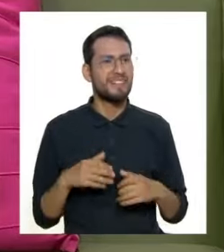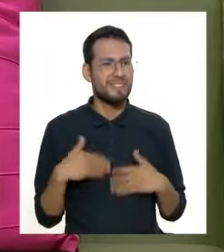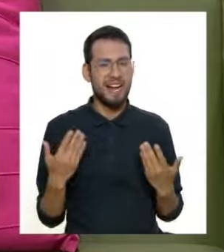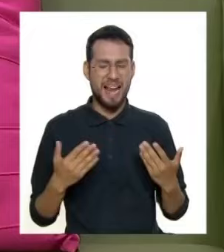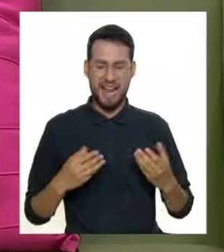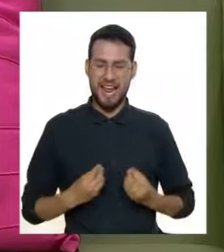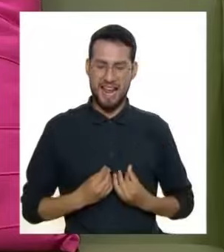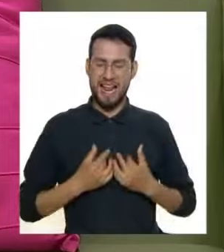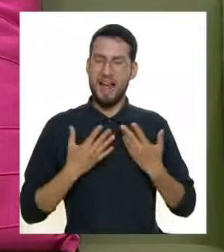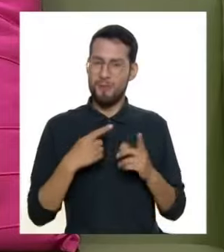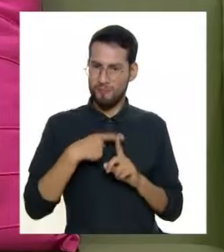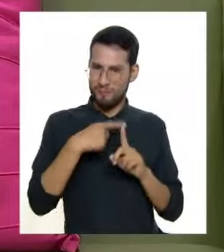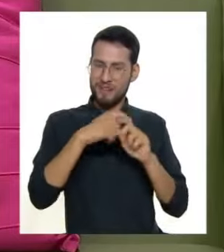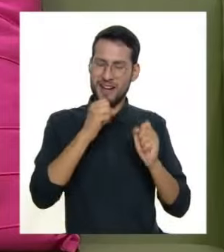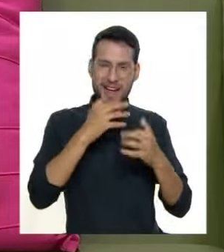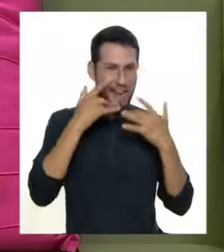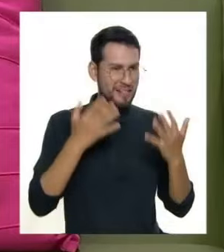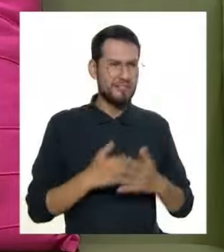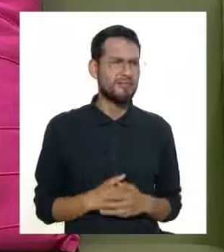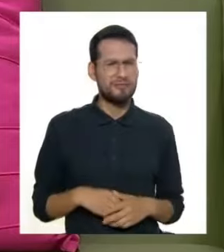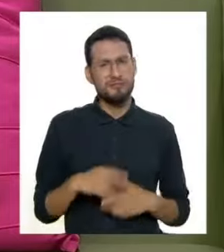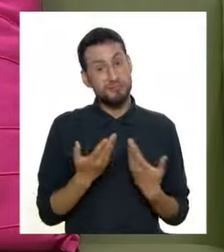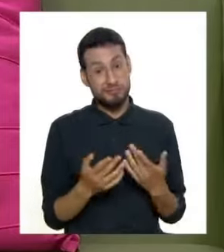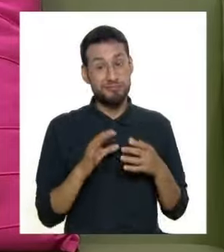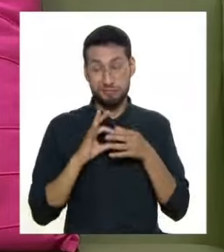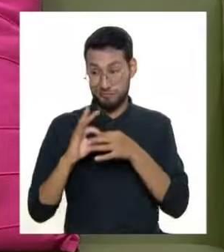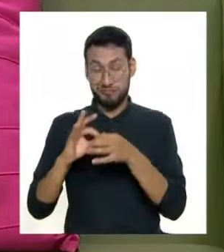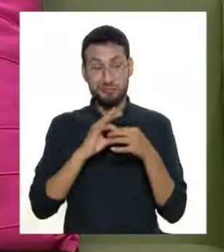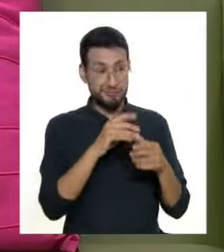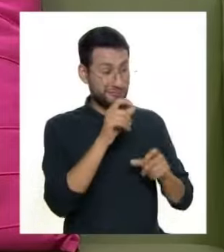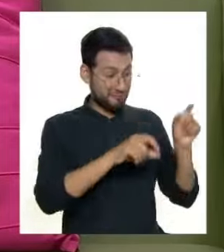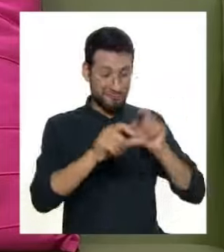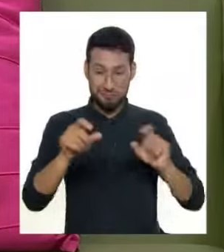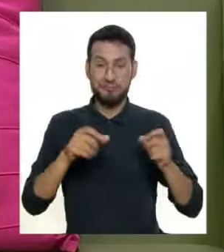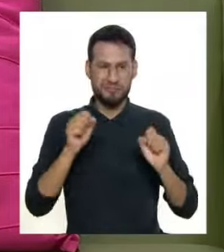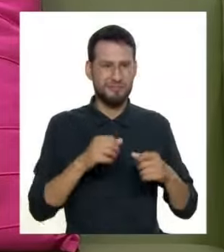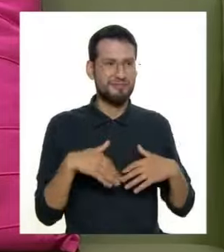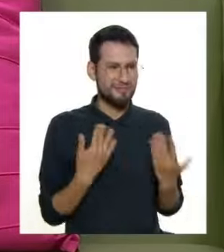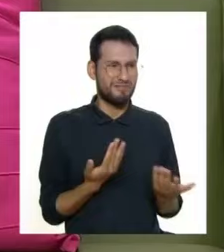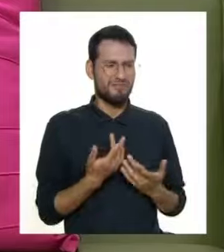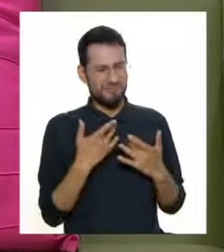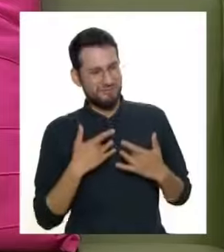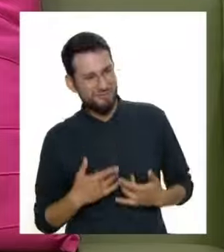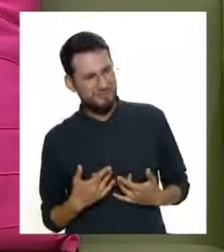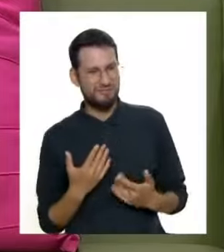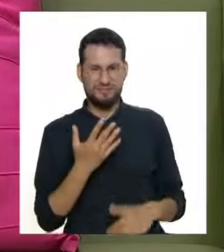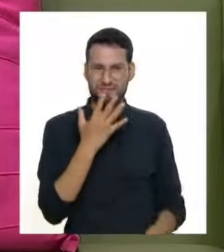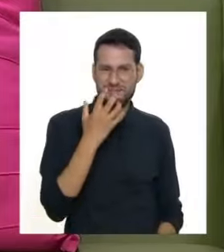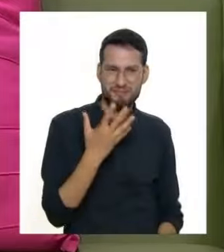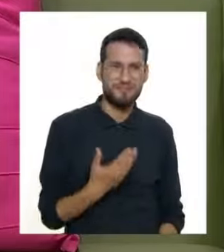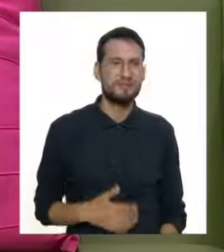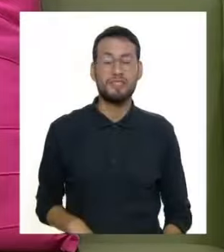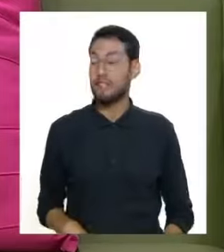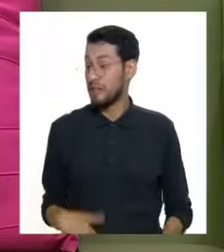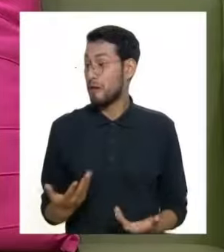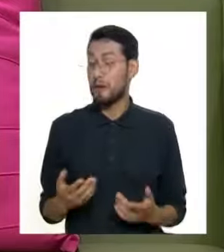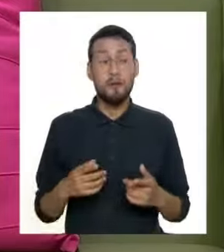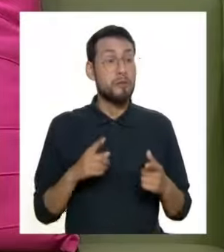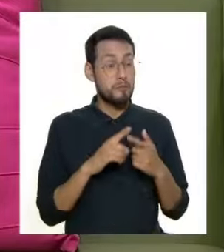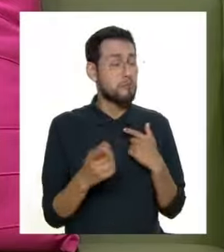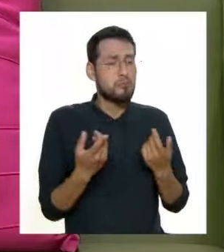ánimo positivo, justamente, uh-huh. que te dé alegría, que no quita que a veces las relaciones interpersonales te den un poco de tristeza, de molestia. La vida misma, pero es